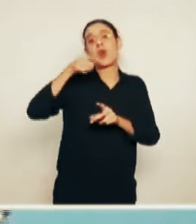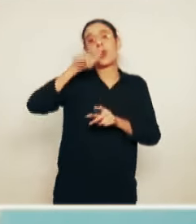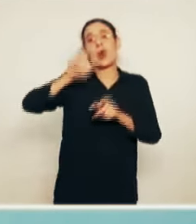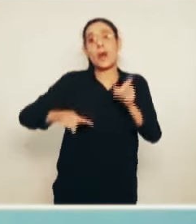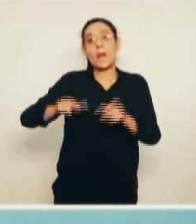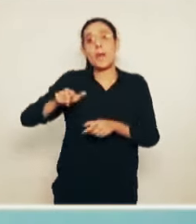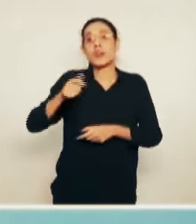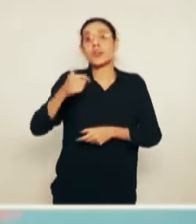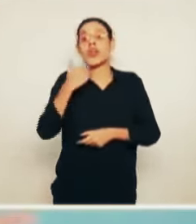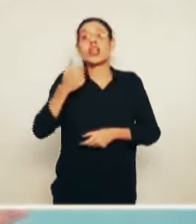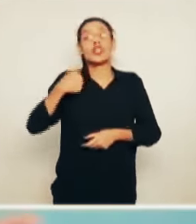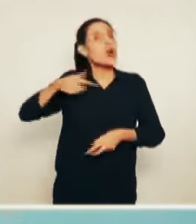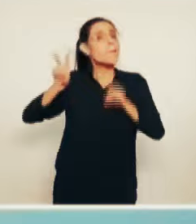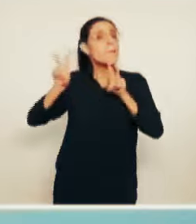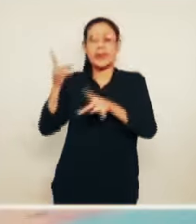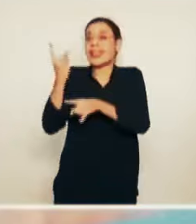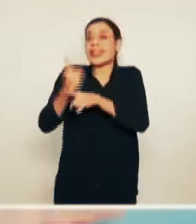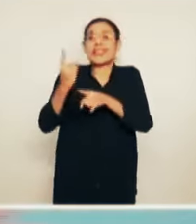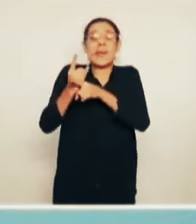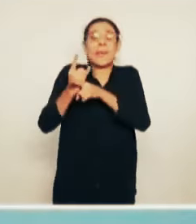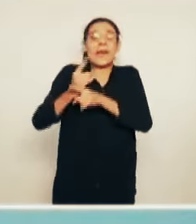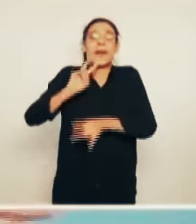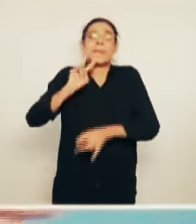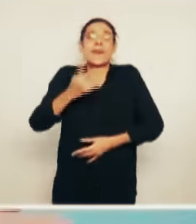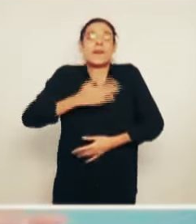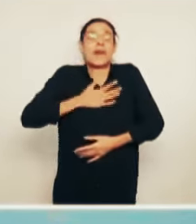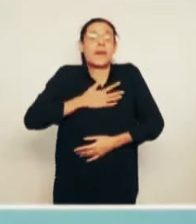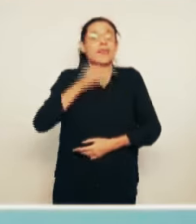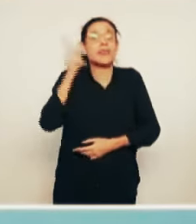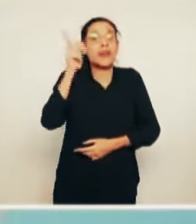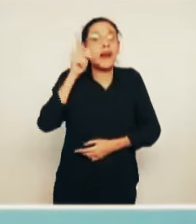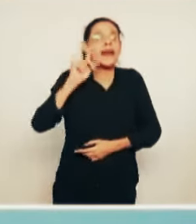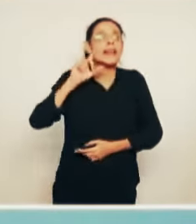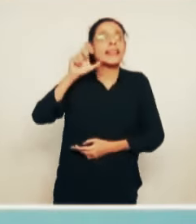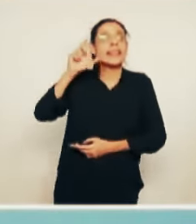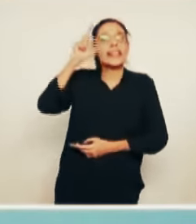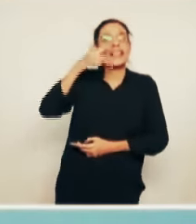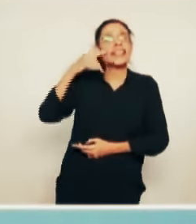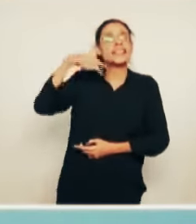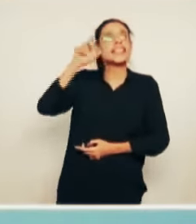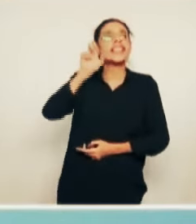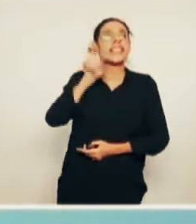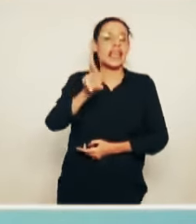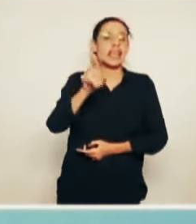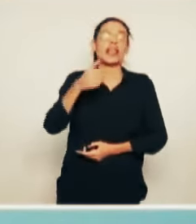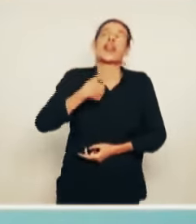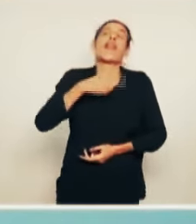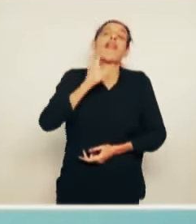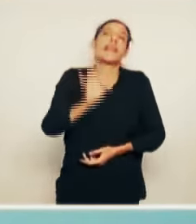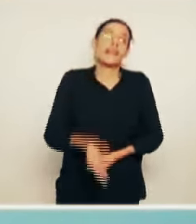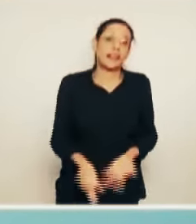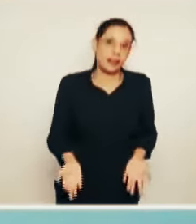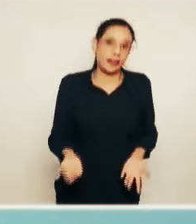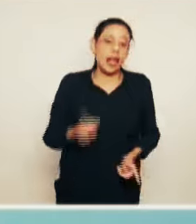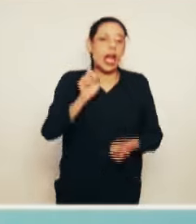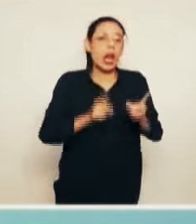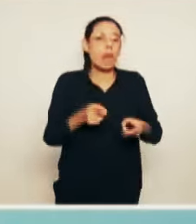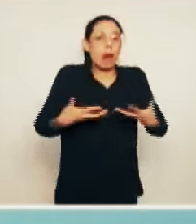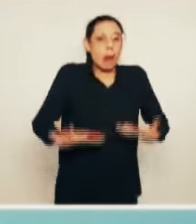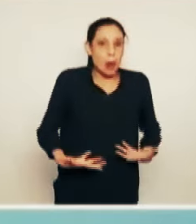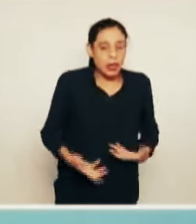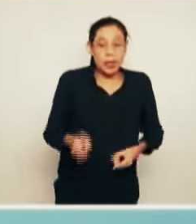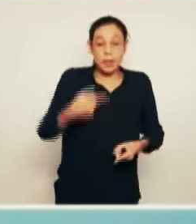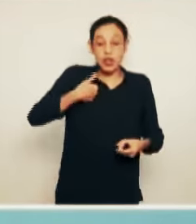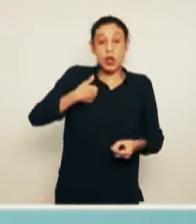me llamo Kirchner, ¿qué voy a hacer? Claro, es un pequeño, bueno, yo sé que a algunos les molesta, pero bueno, qué sé yo, no pienso abandonar el